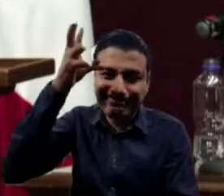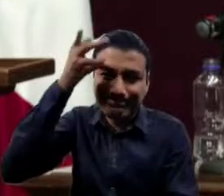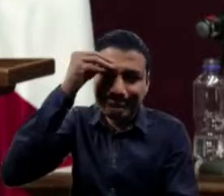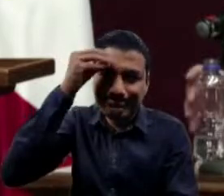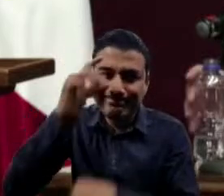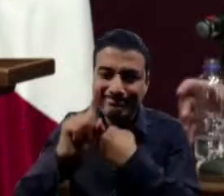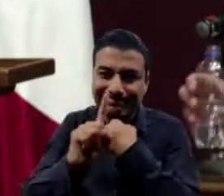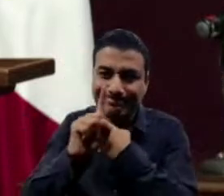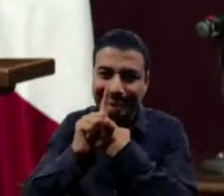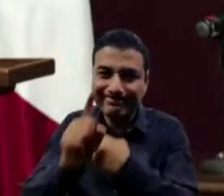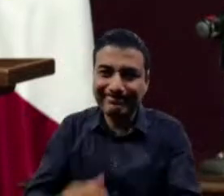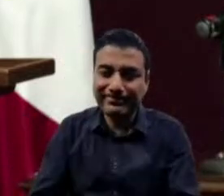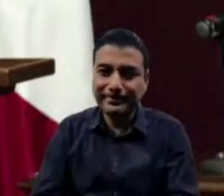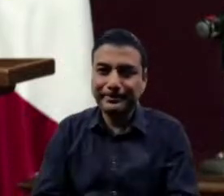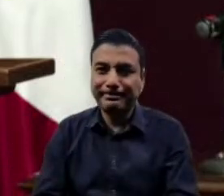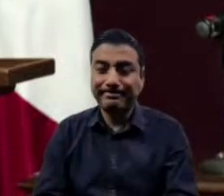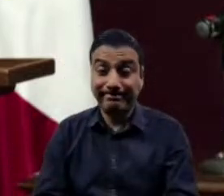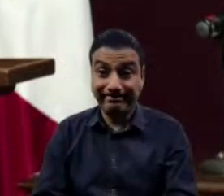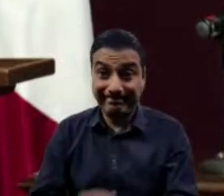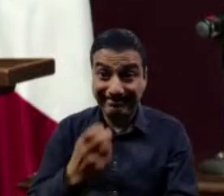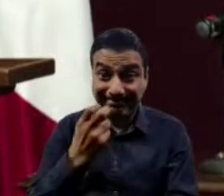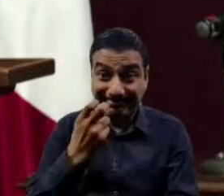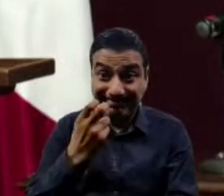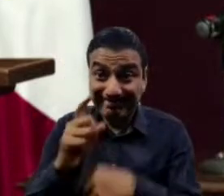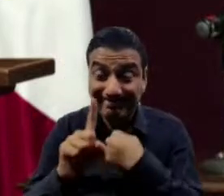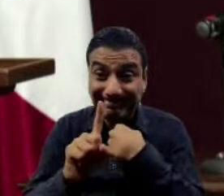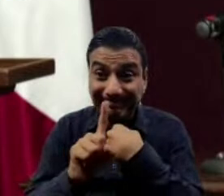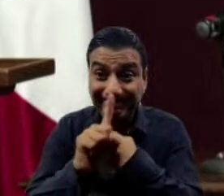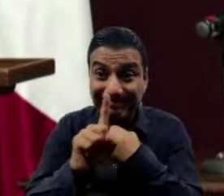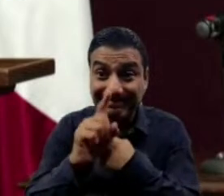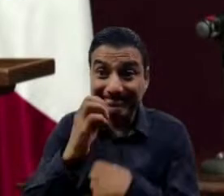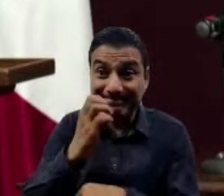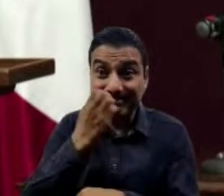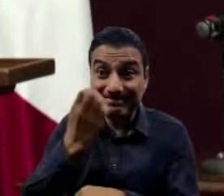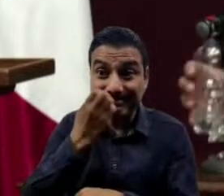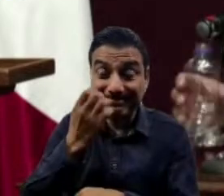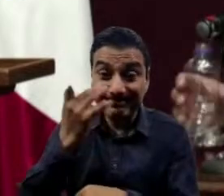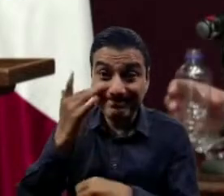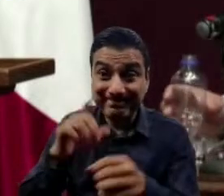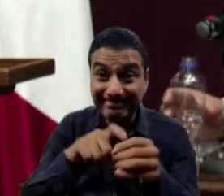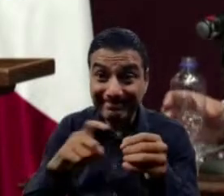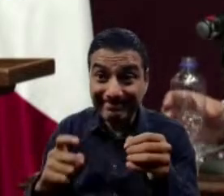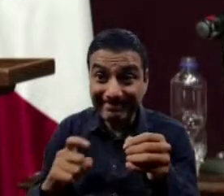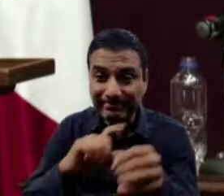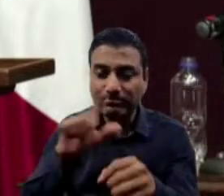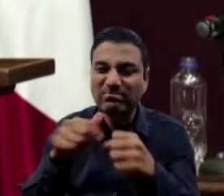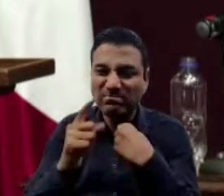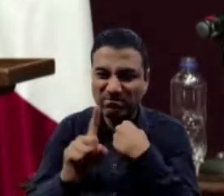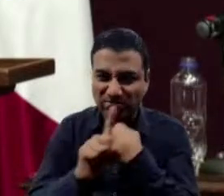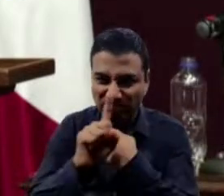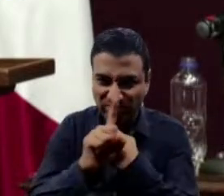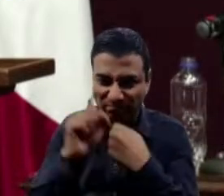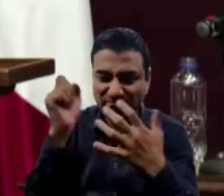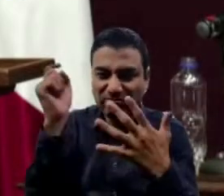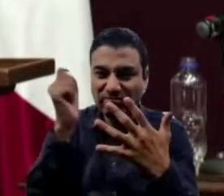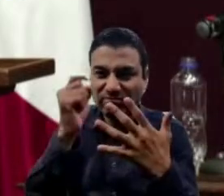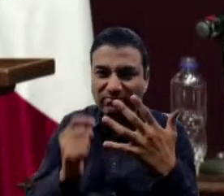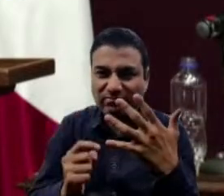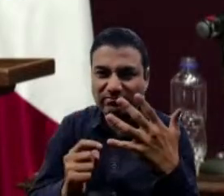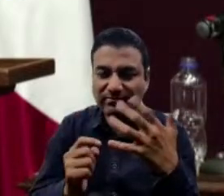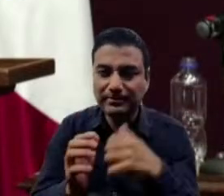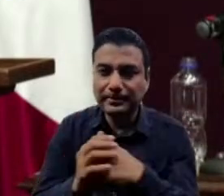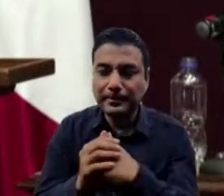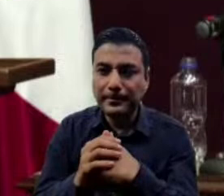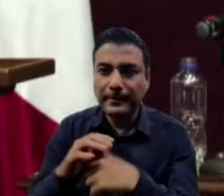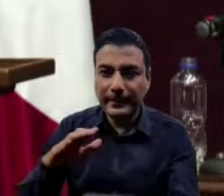toda problemática, la deserción académica genera diversas consecuencias, por mencionar algunas de ellas. Como ya lo